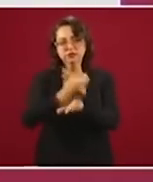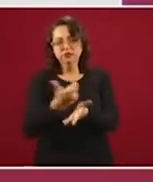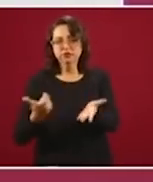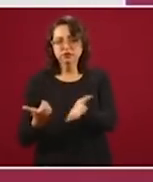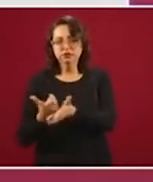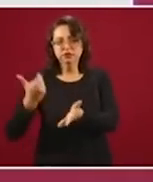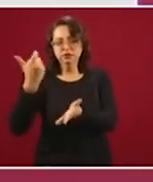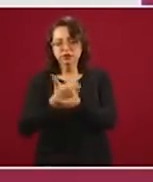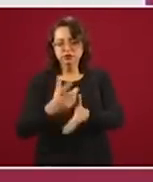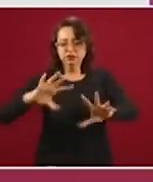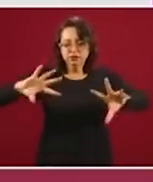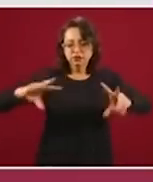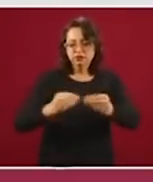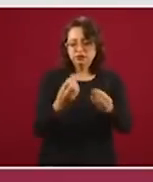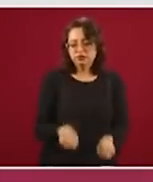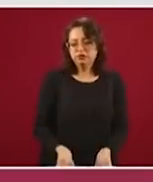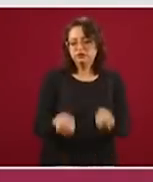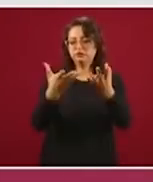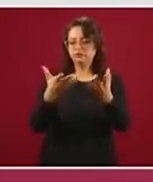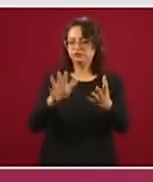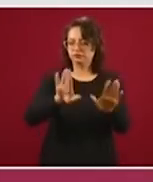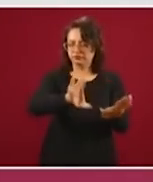por cobrar